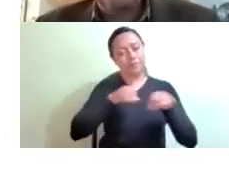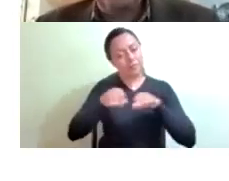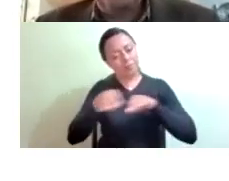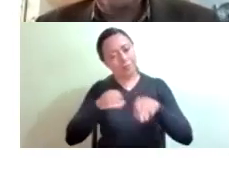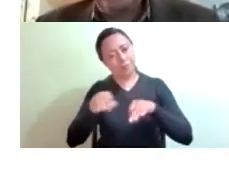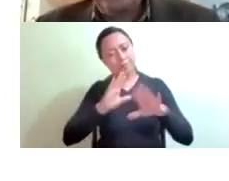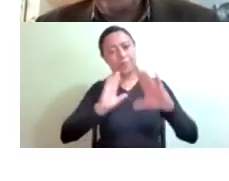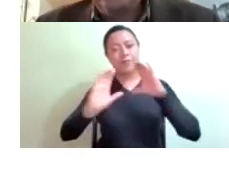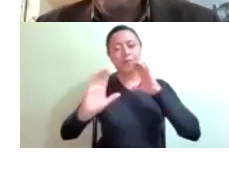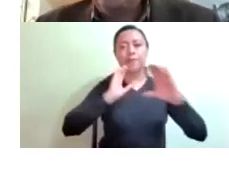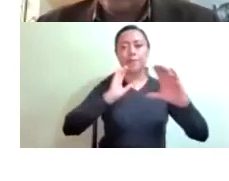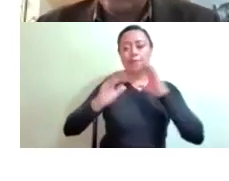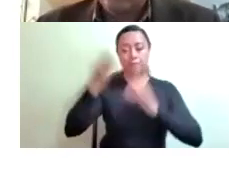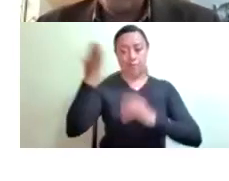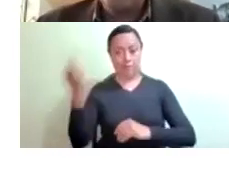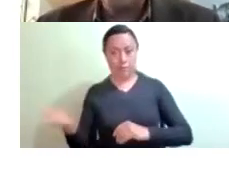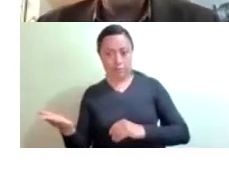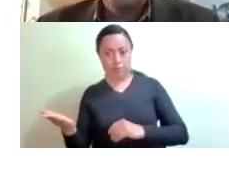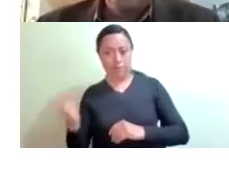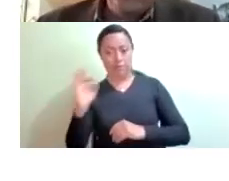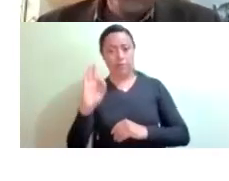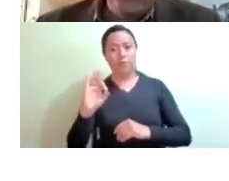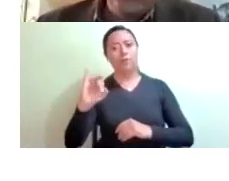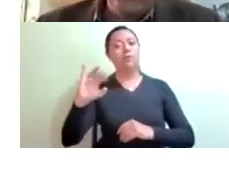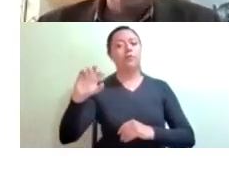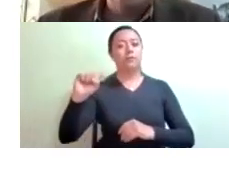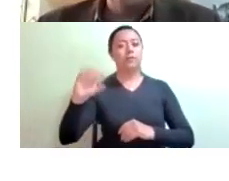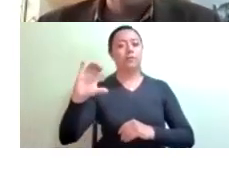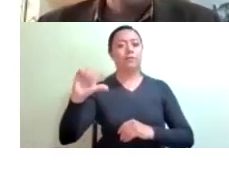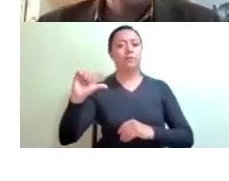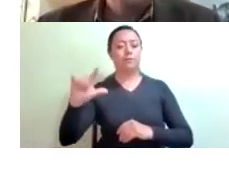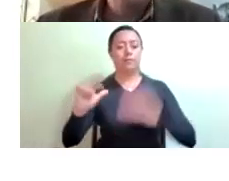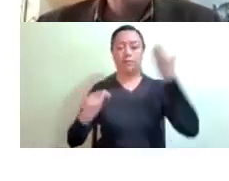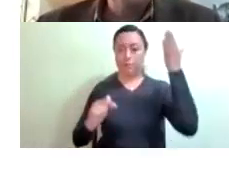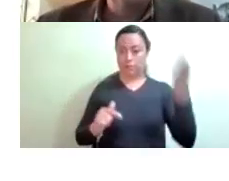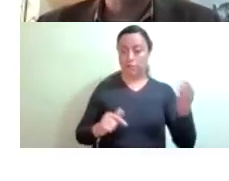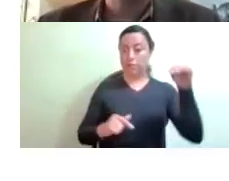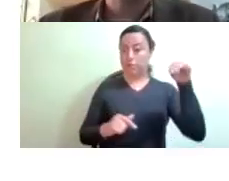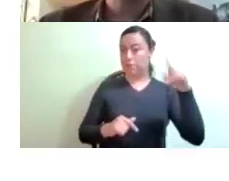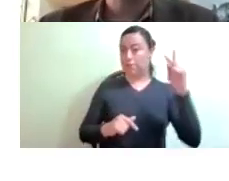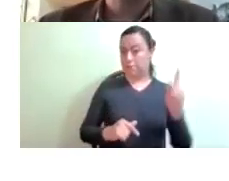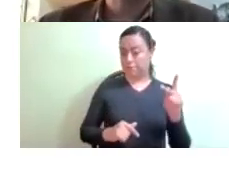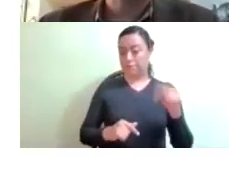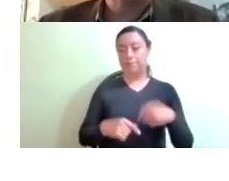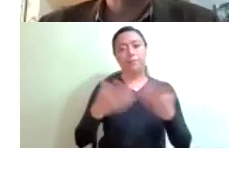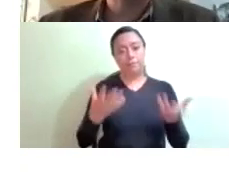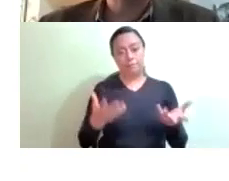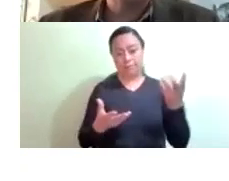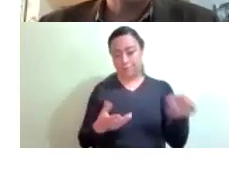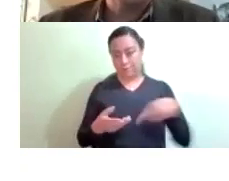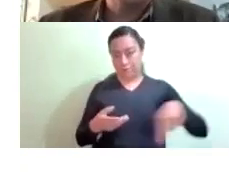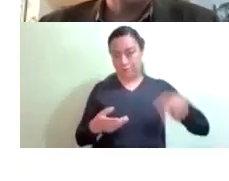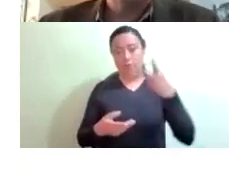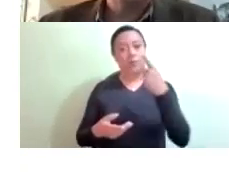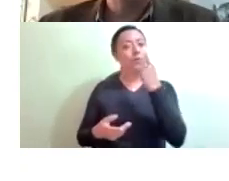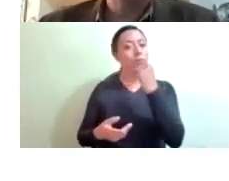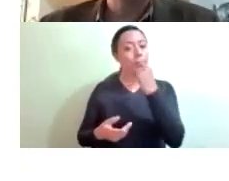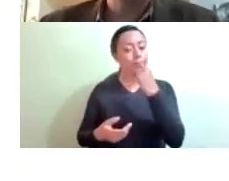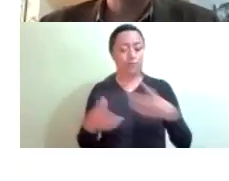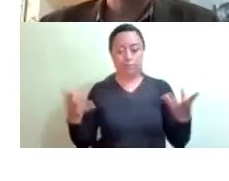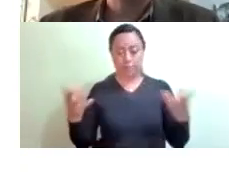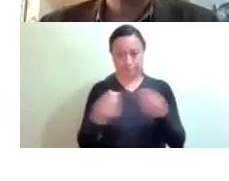comunicación entre el fiscal, o sea, los MPs y la policía, que miren incluso lo que tuvimos que hacer. Esa es una hoja